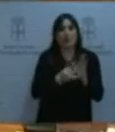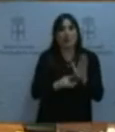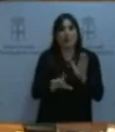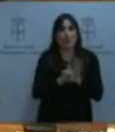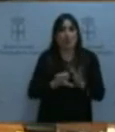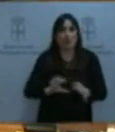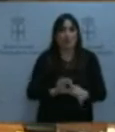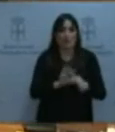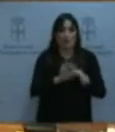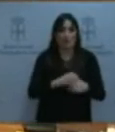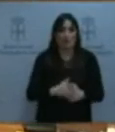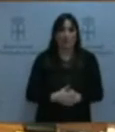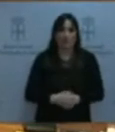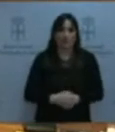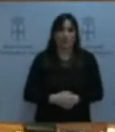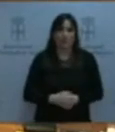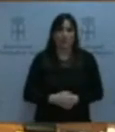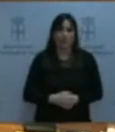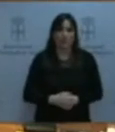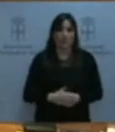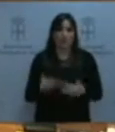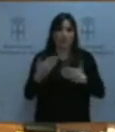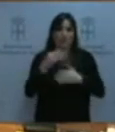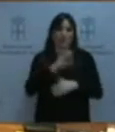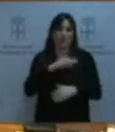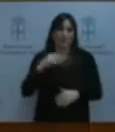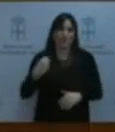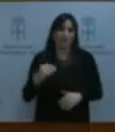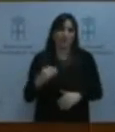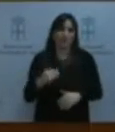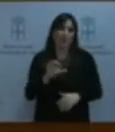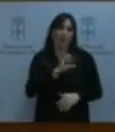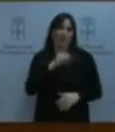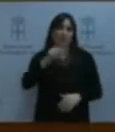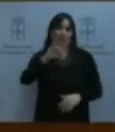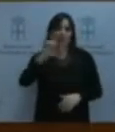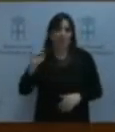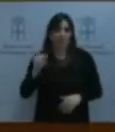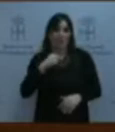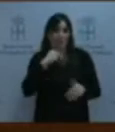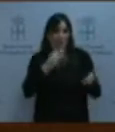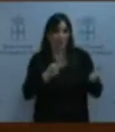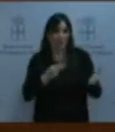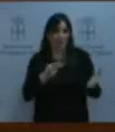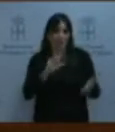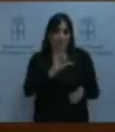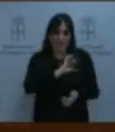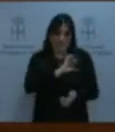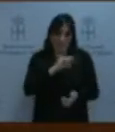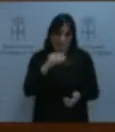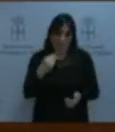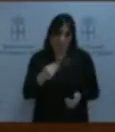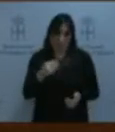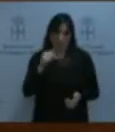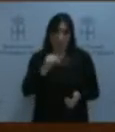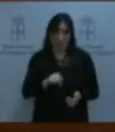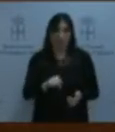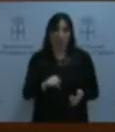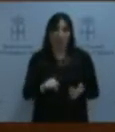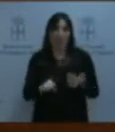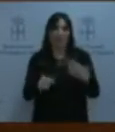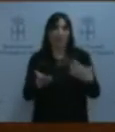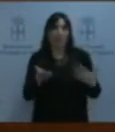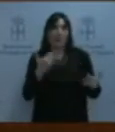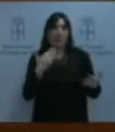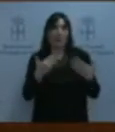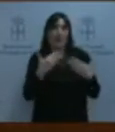señor presidente. Señor García, tiene la palabra. Señor presidente, ya se ha hablado aquí en la intervención anterior del estado de la